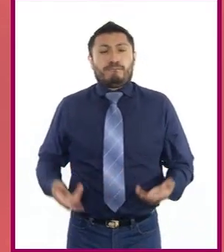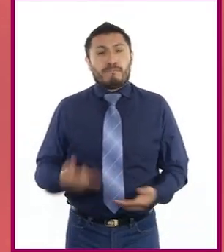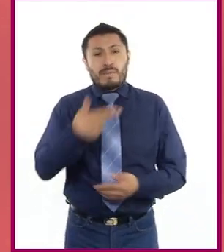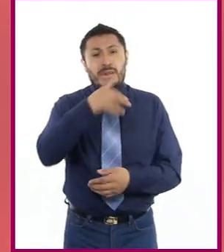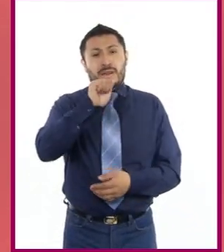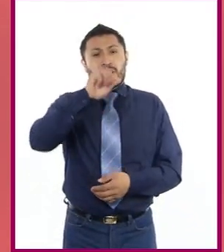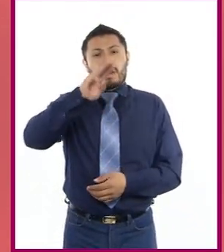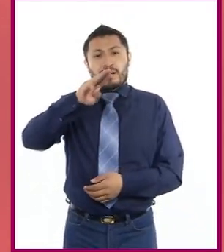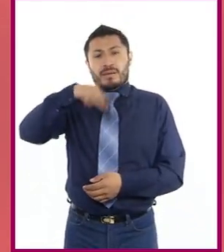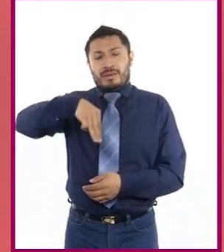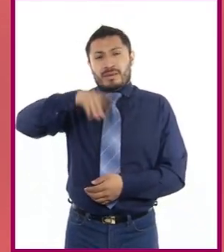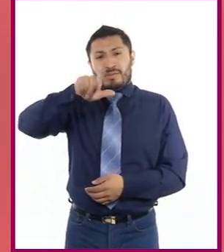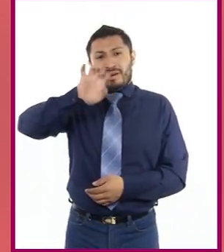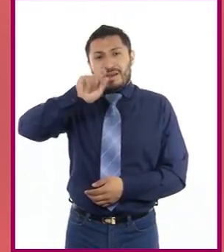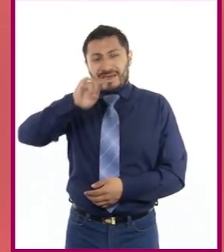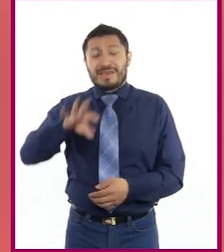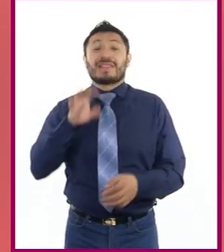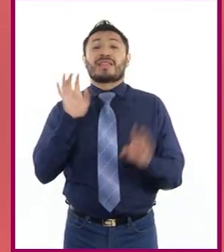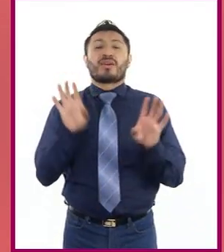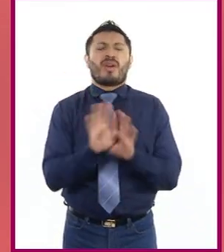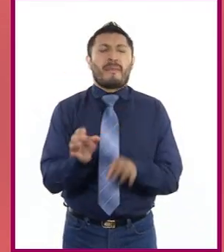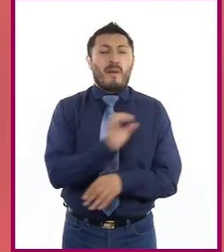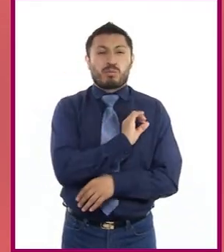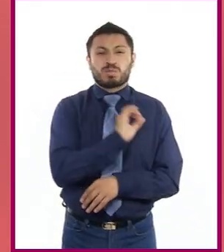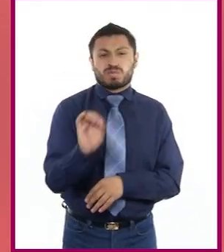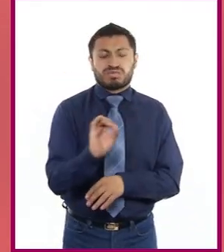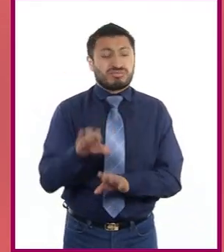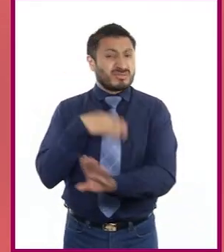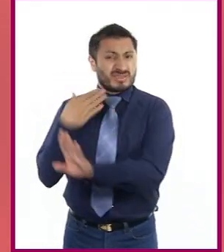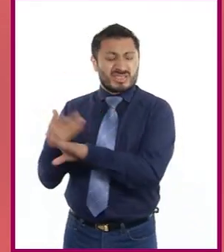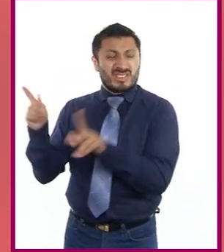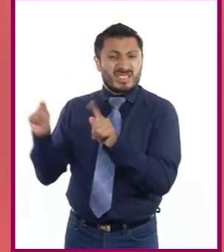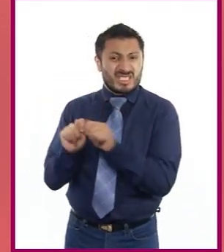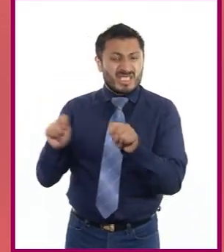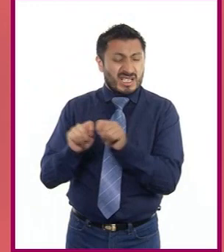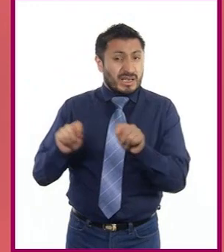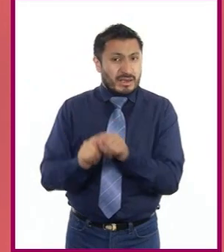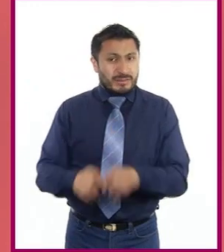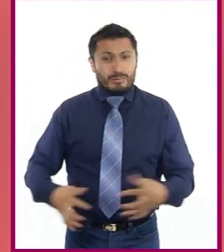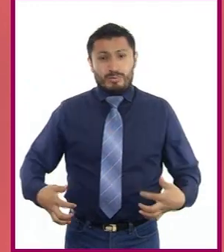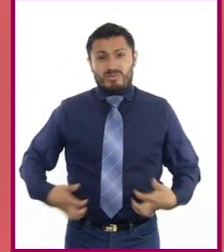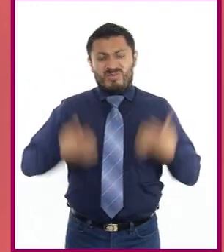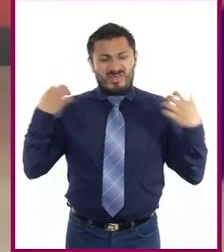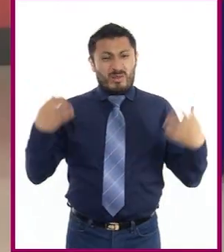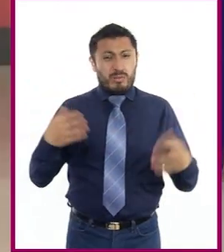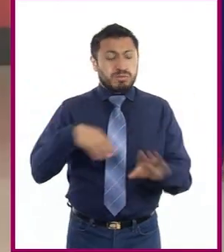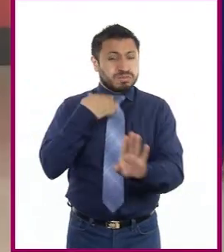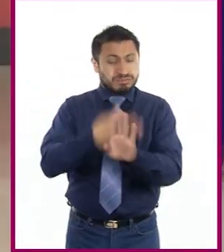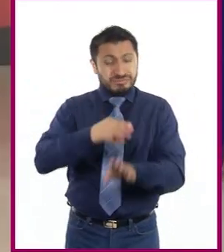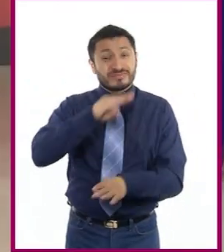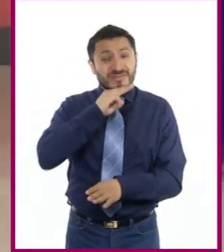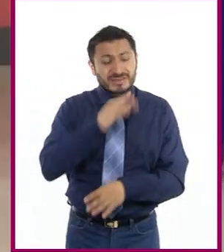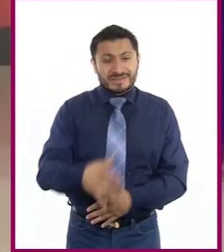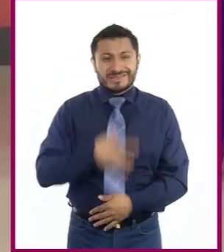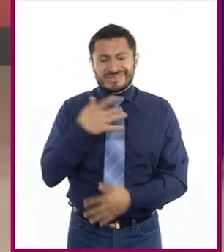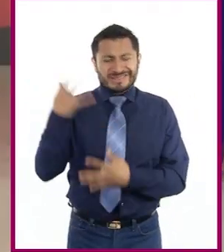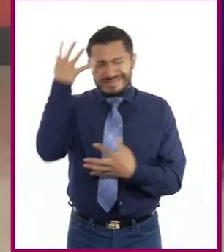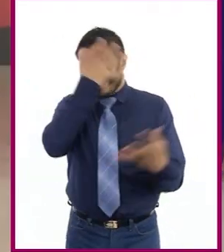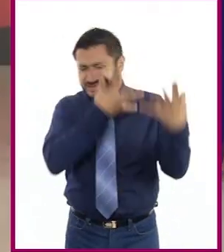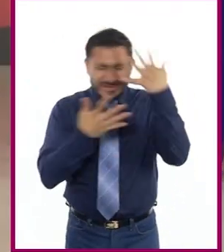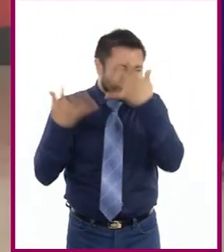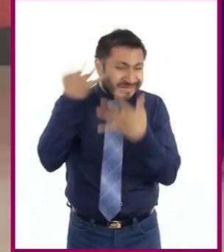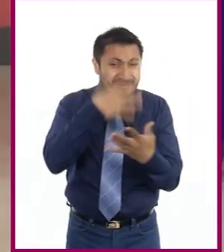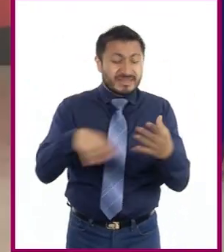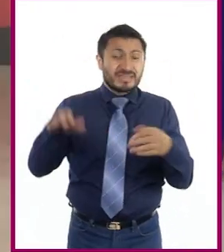Hamlet también se vuelve odioso. Desprecia a su tío, expresa enojo hacia su madre, se siente frustrado con sus